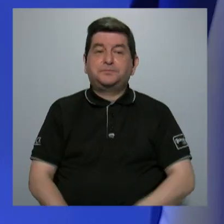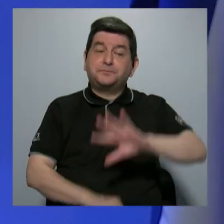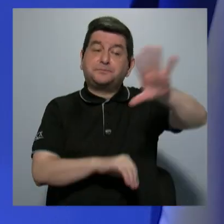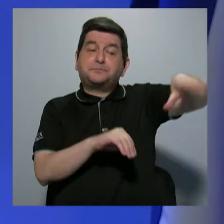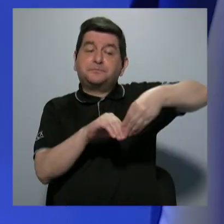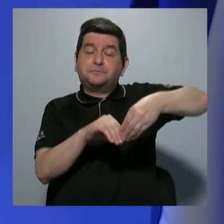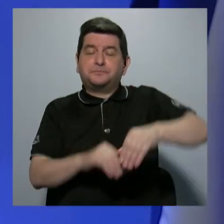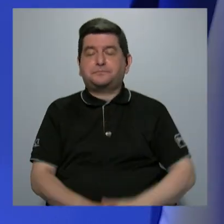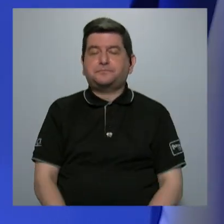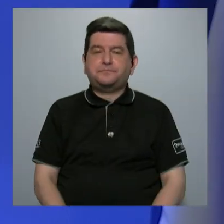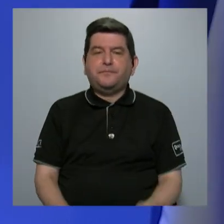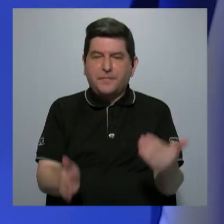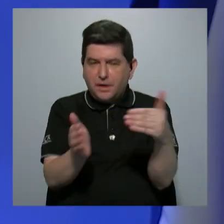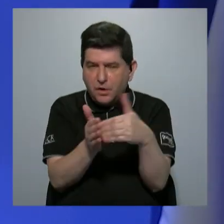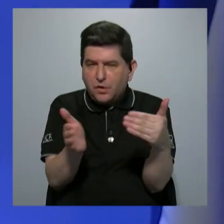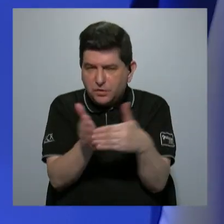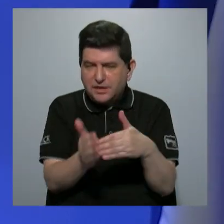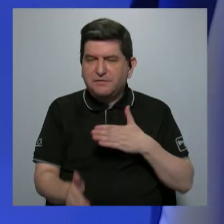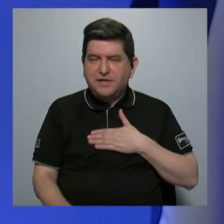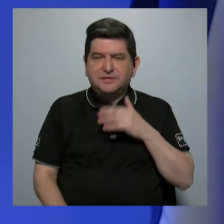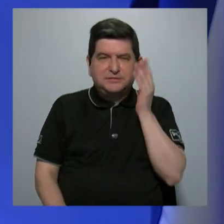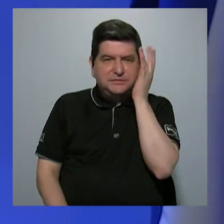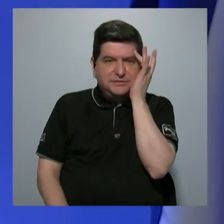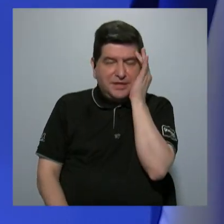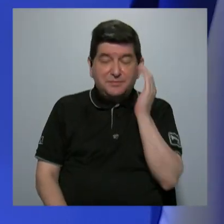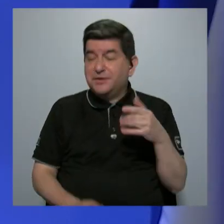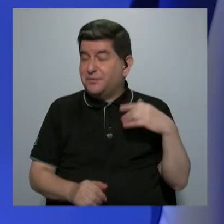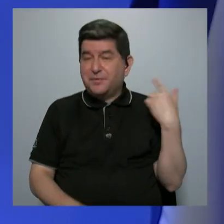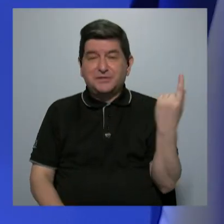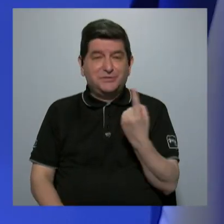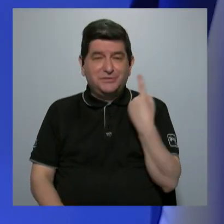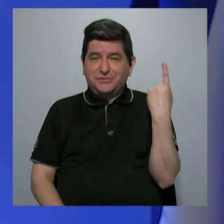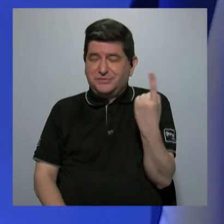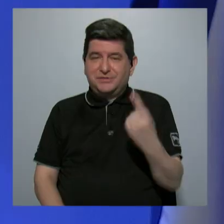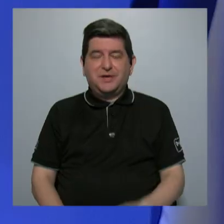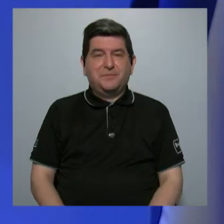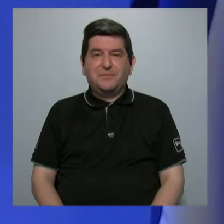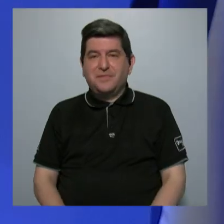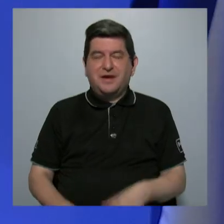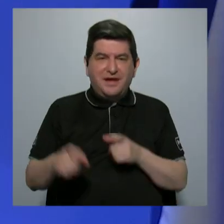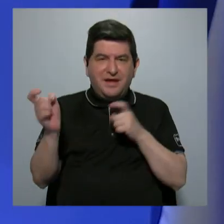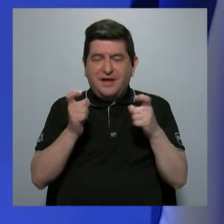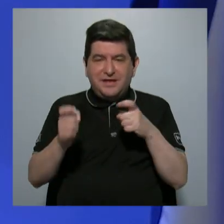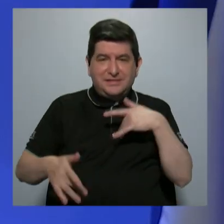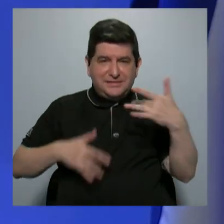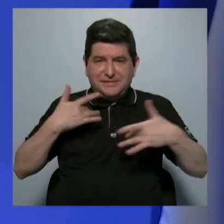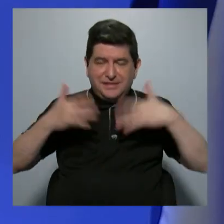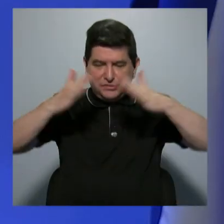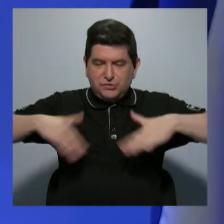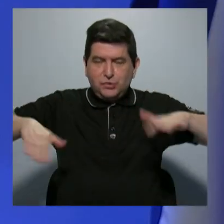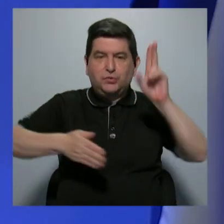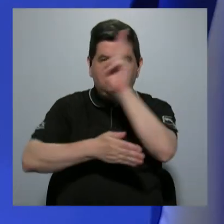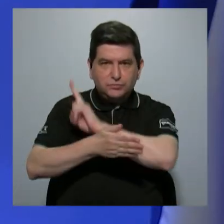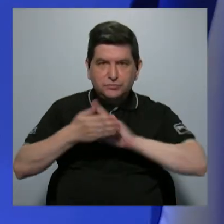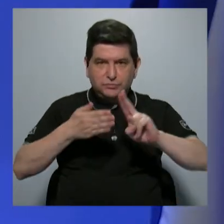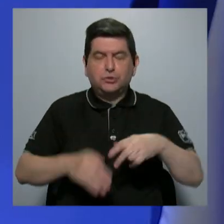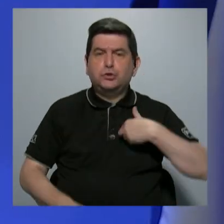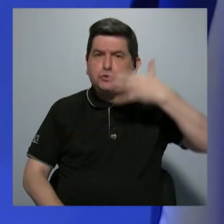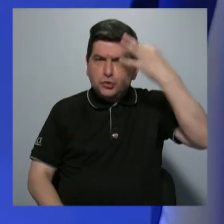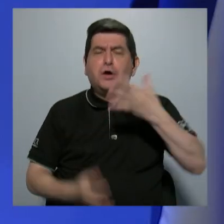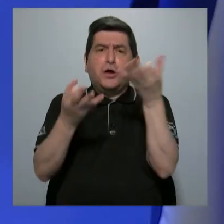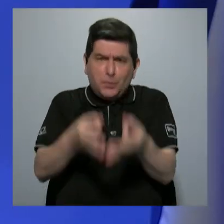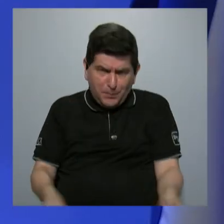lado, volviendo a mi preocupación eterna con la gestión sensible del espacio universitario, me parece que